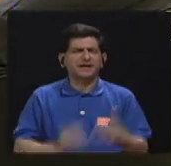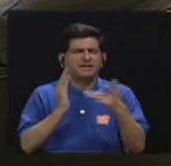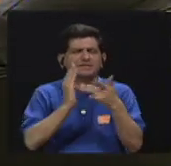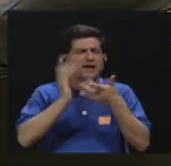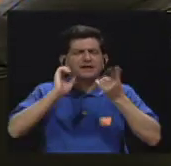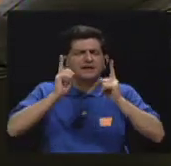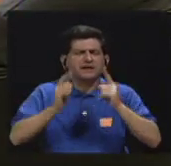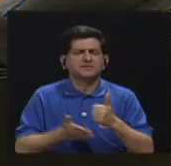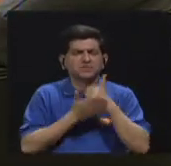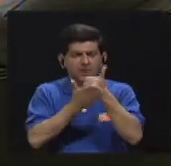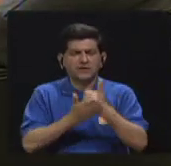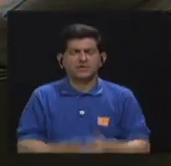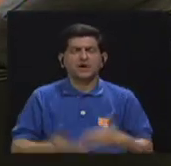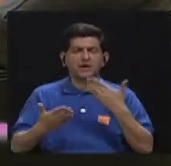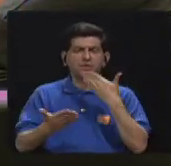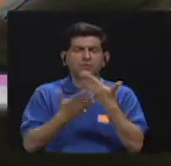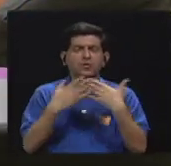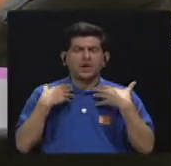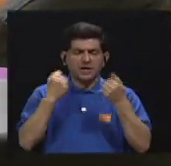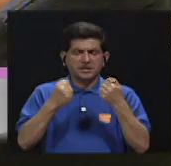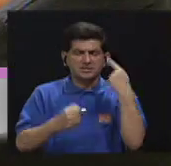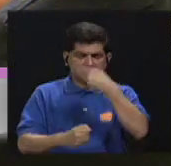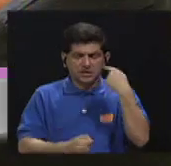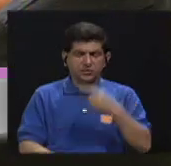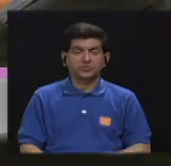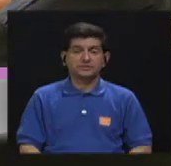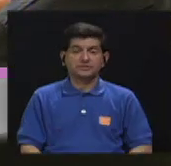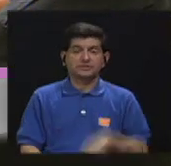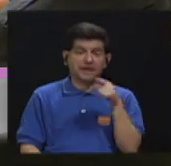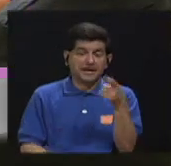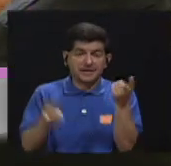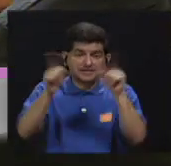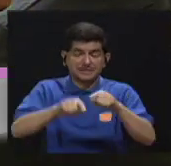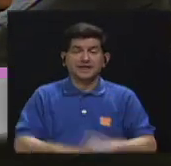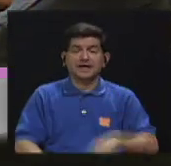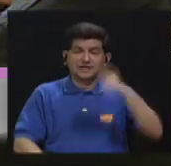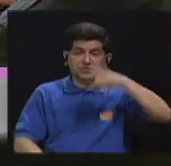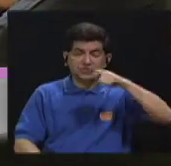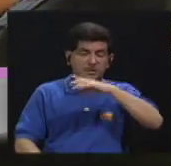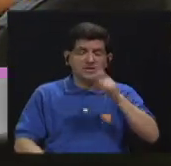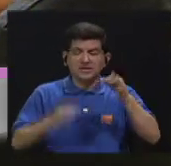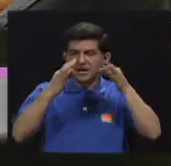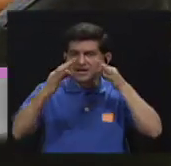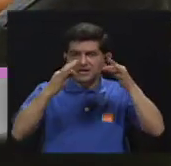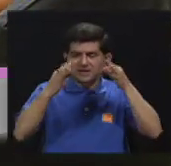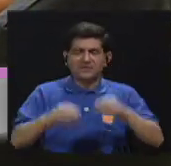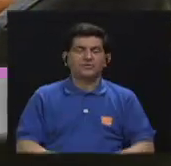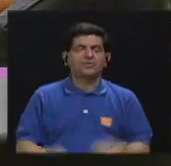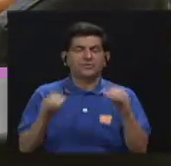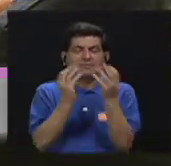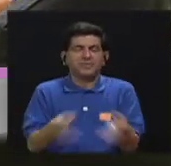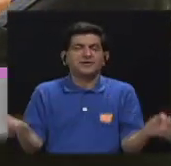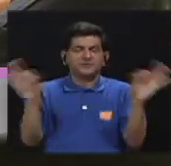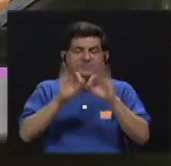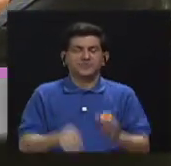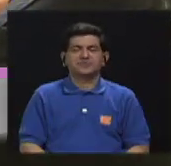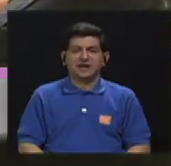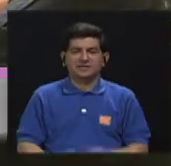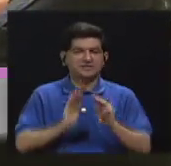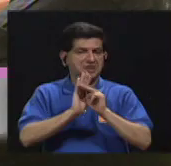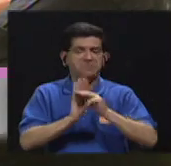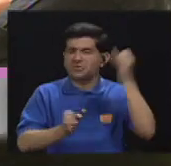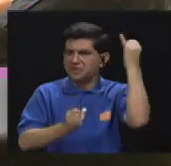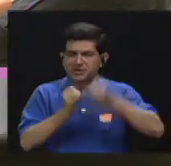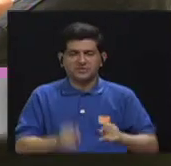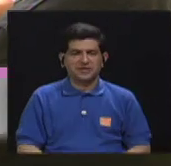lo principal para mantener una buena salud bucal es el cepillado y el hilado. No hay ningún cambio. No pasa de moda. No pasa de moda, no hay forma.